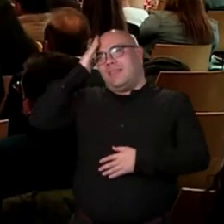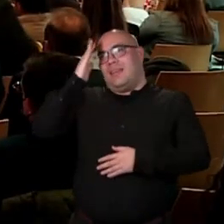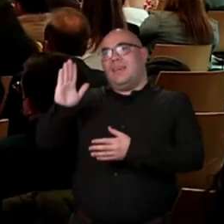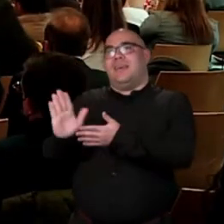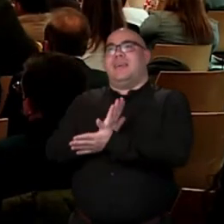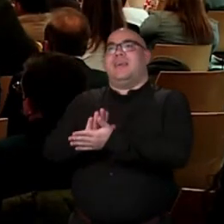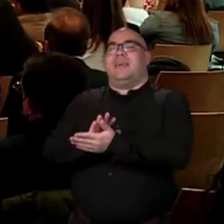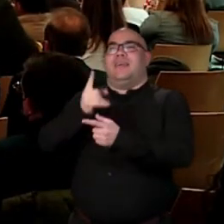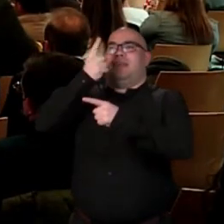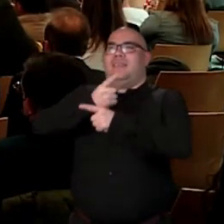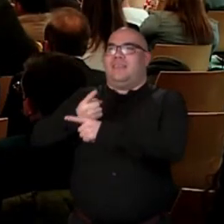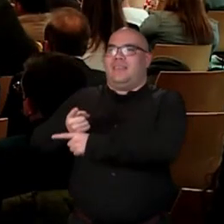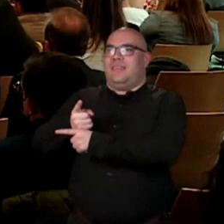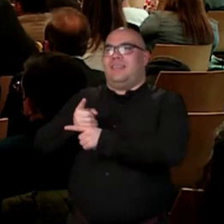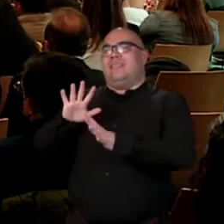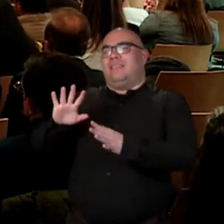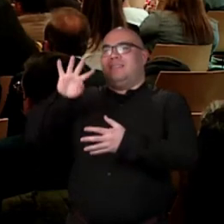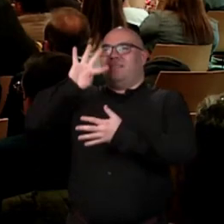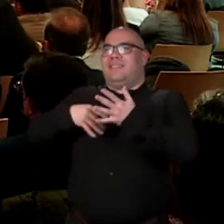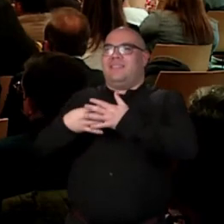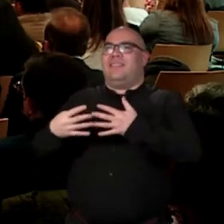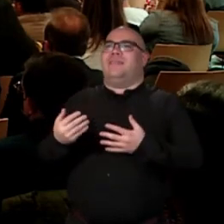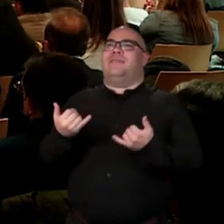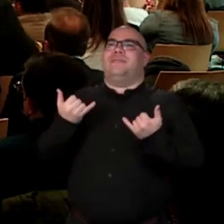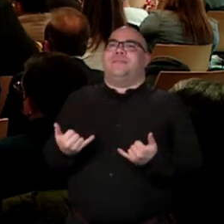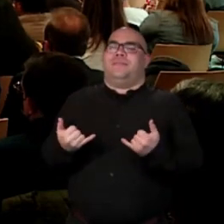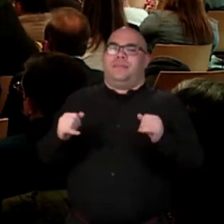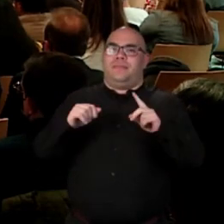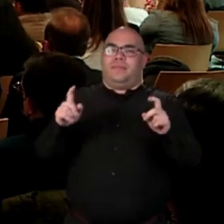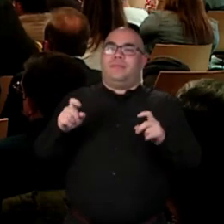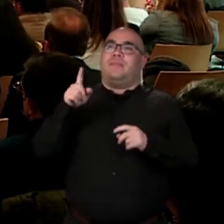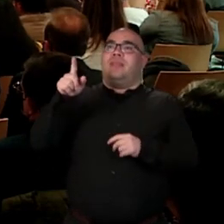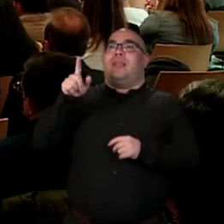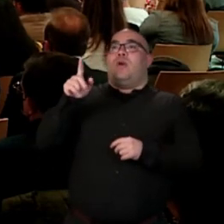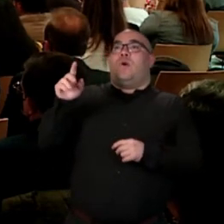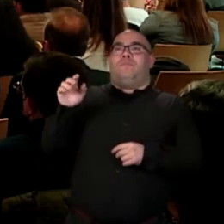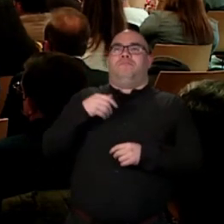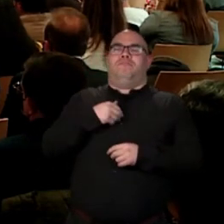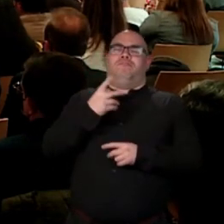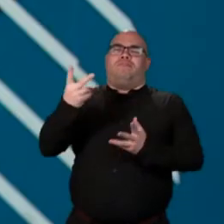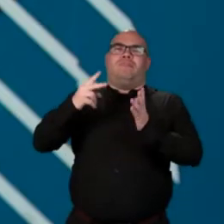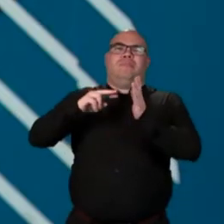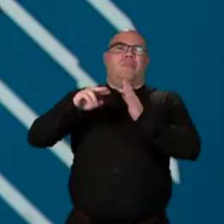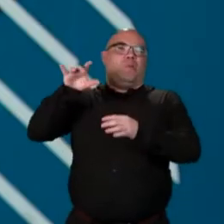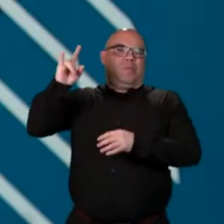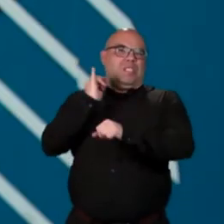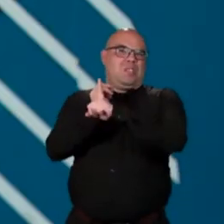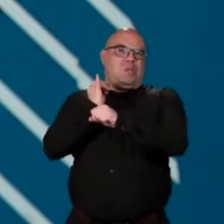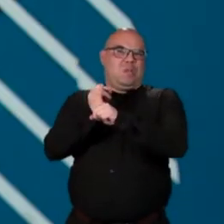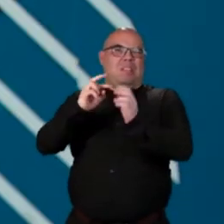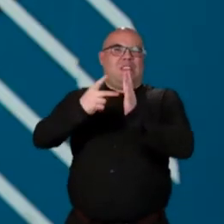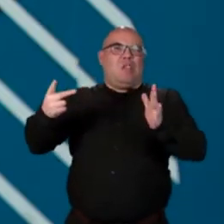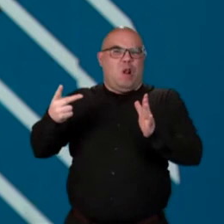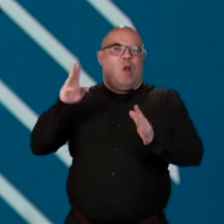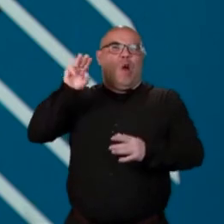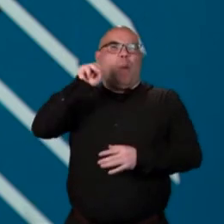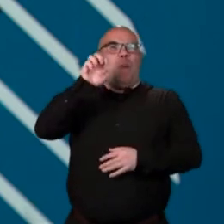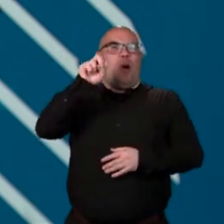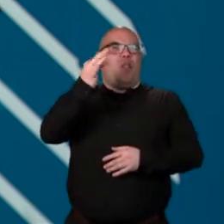cumplir con tu agenda. Entonces, desde el TEC de Monterrey, ¿cómo han